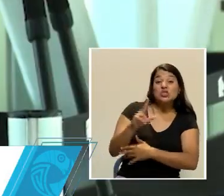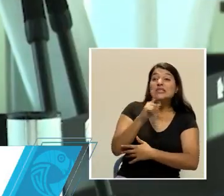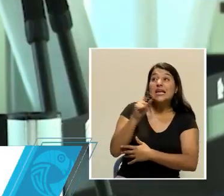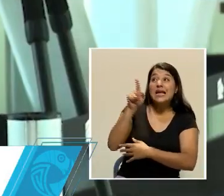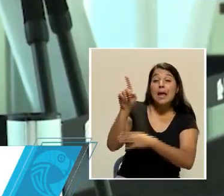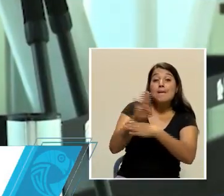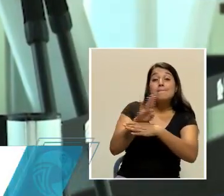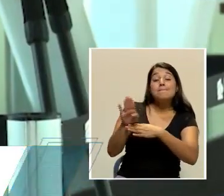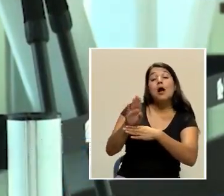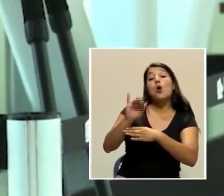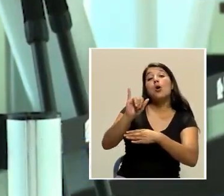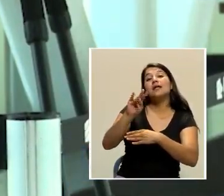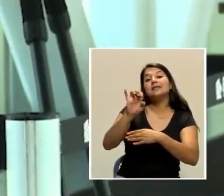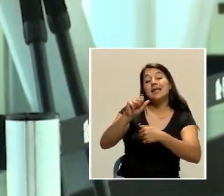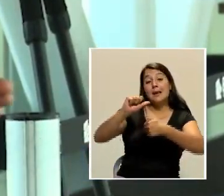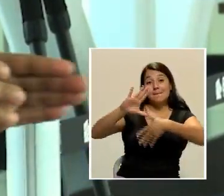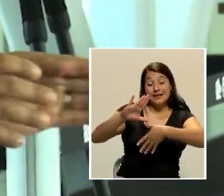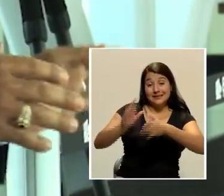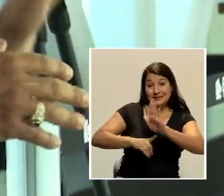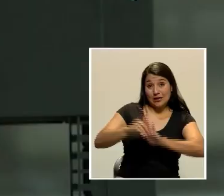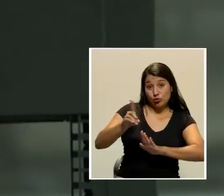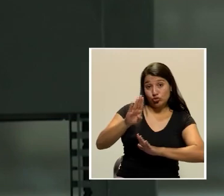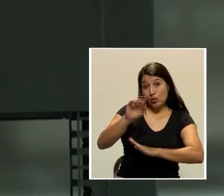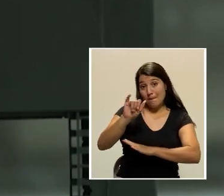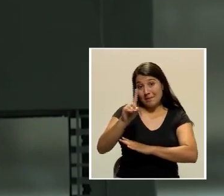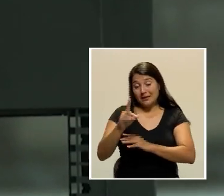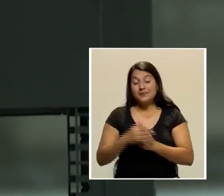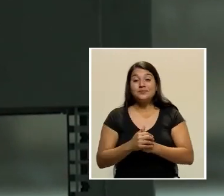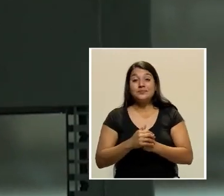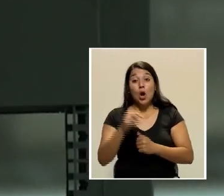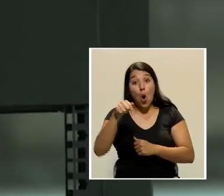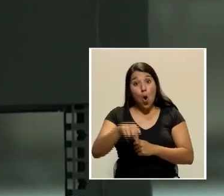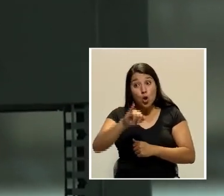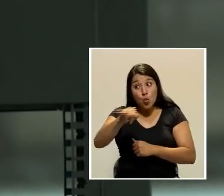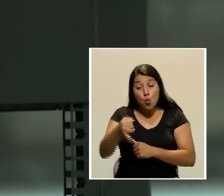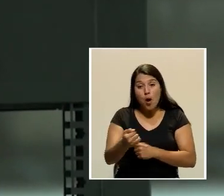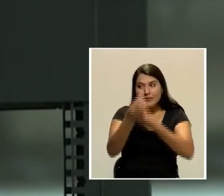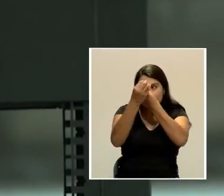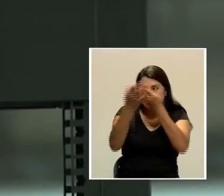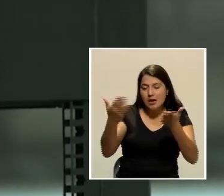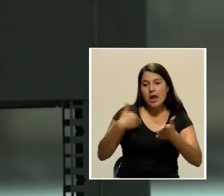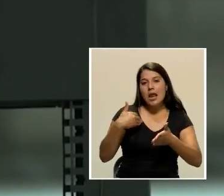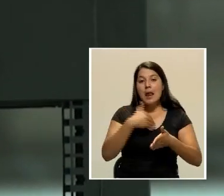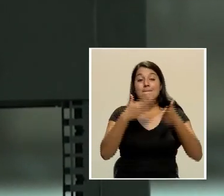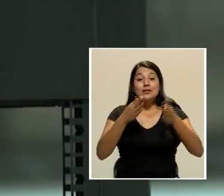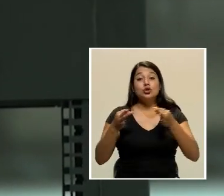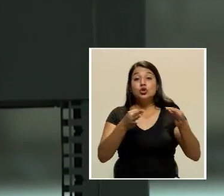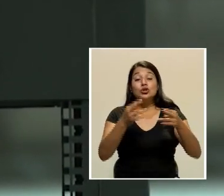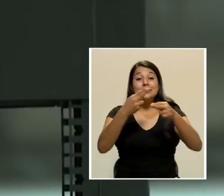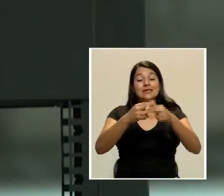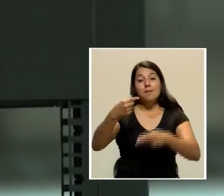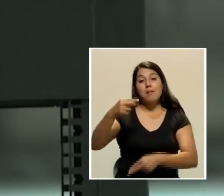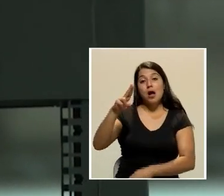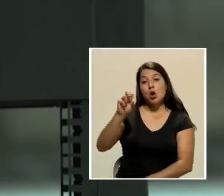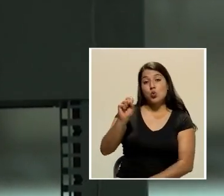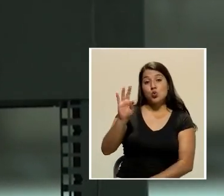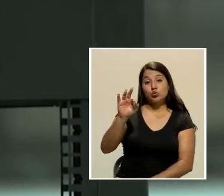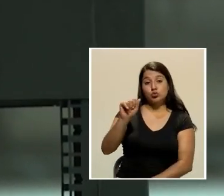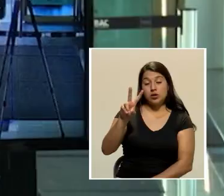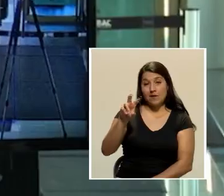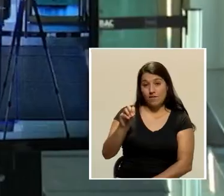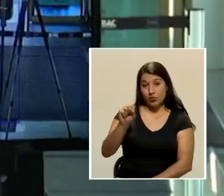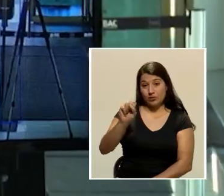salario de sus empleados, siempre y cuando se conserve el compromiso de mantener los empleos. Este beneficio económico se contempla en un